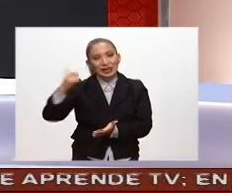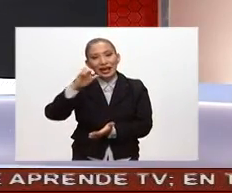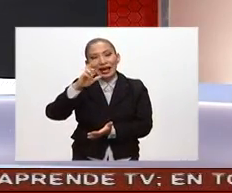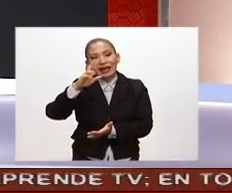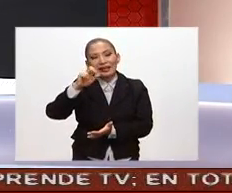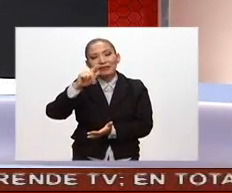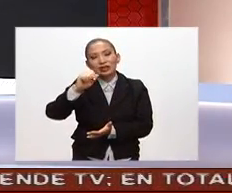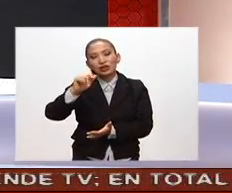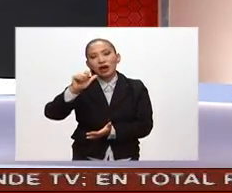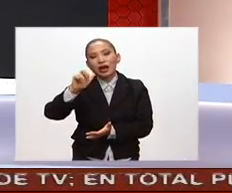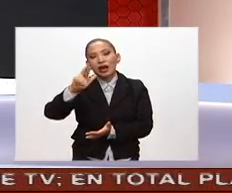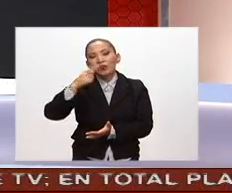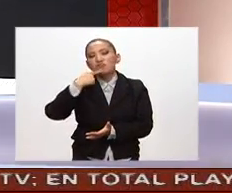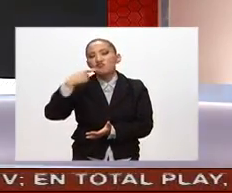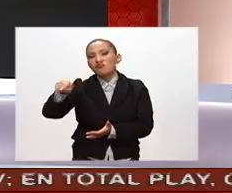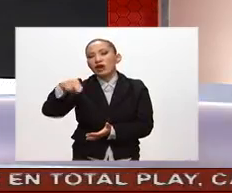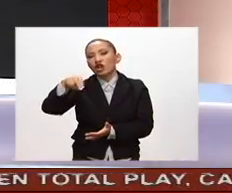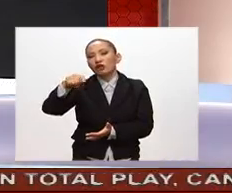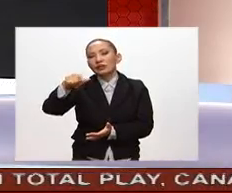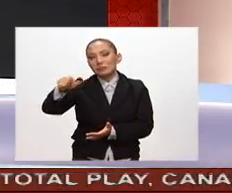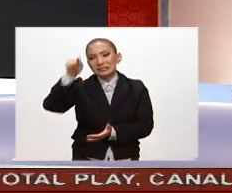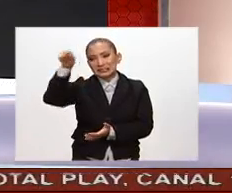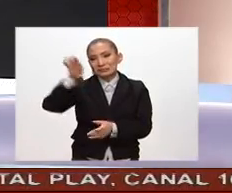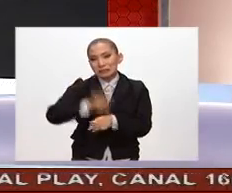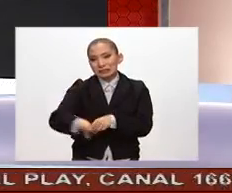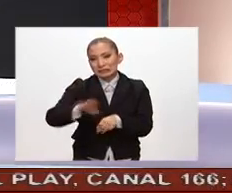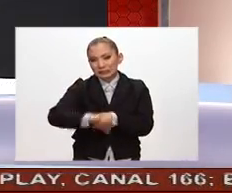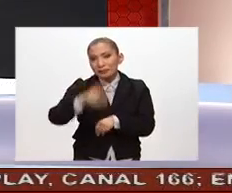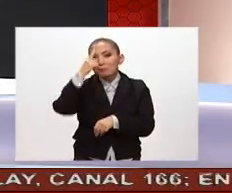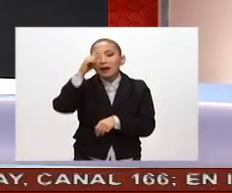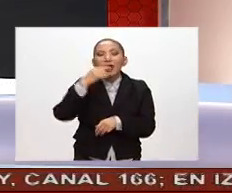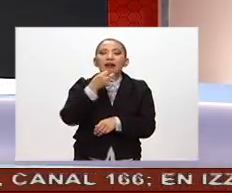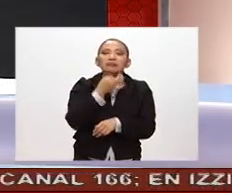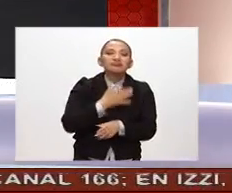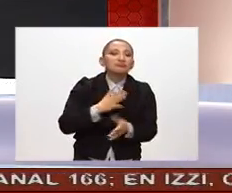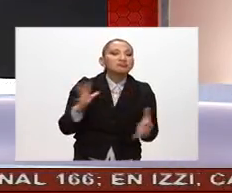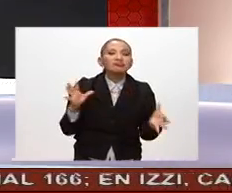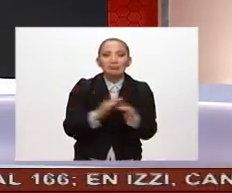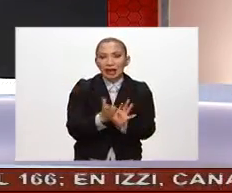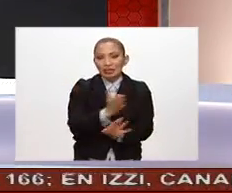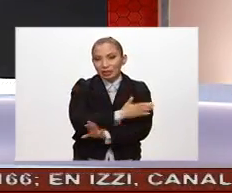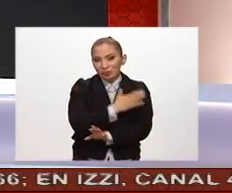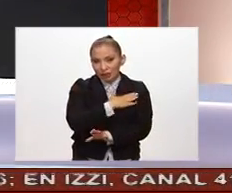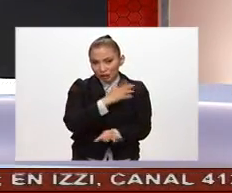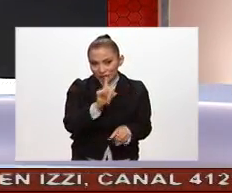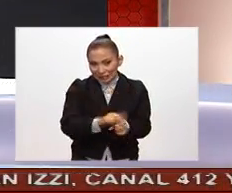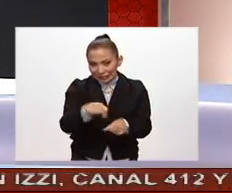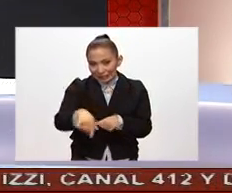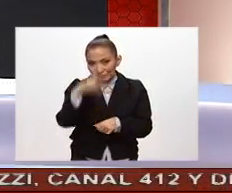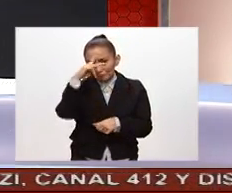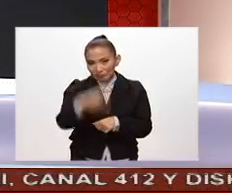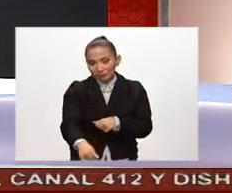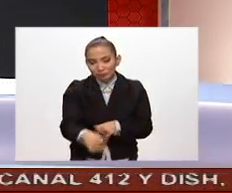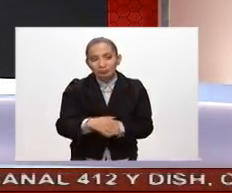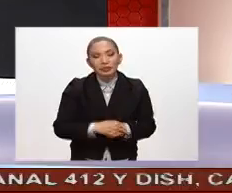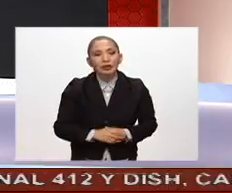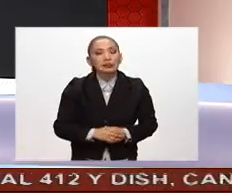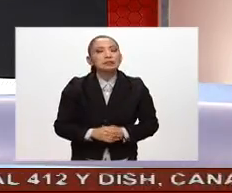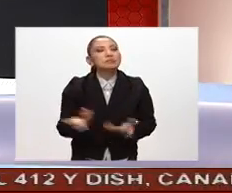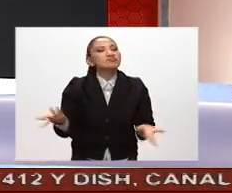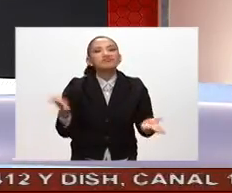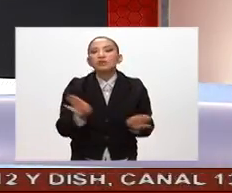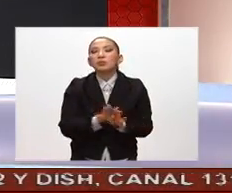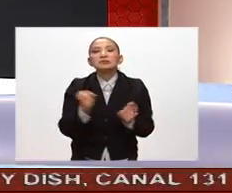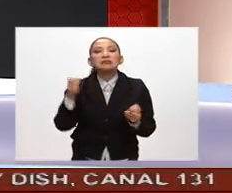Heriberto Araujo, él es corresponsal de Notimex en Brasil, para que nos digas, Heriberto, antes que nada, buenos días desde aquí, desde la Ciudad de México, pues